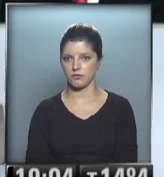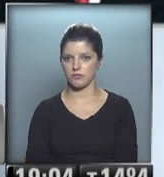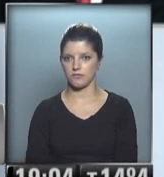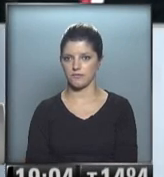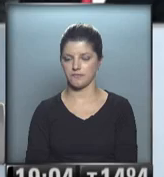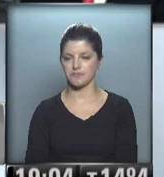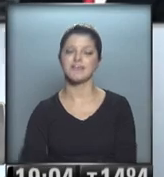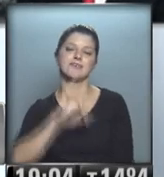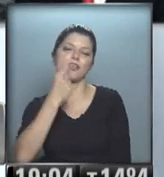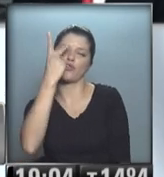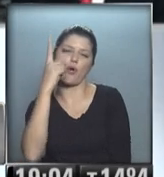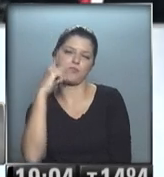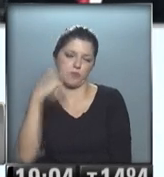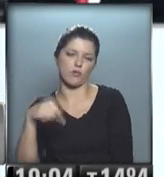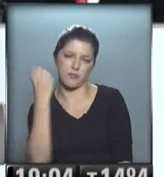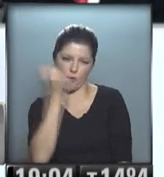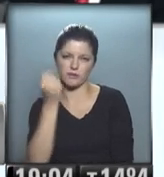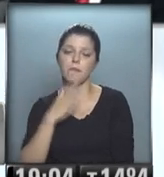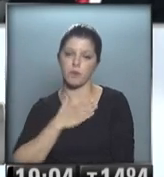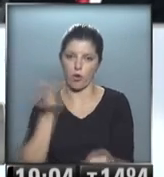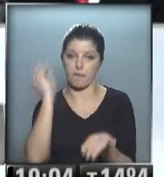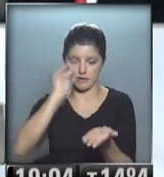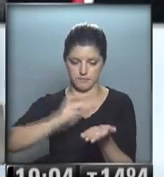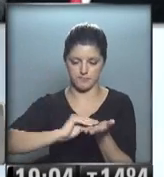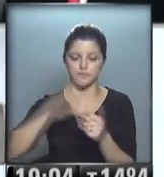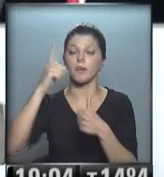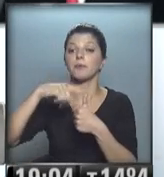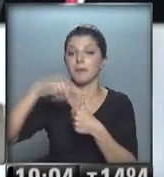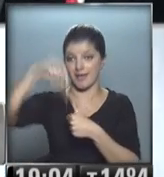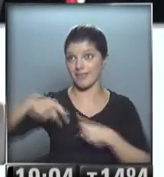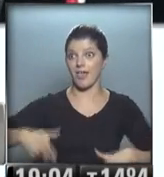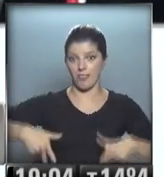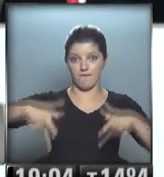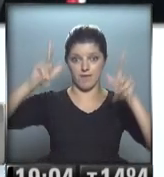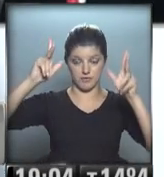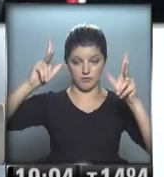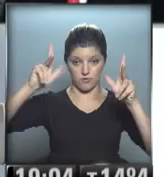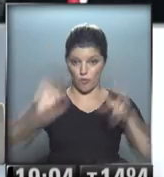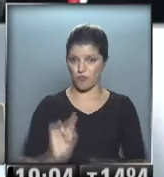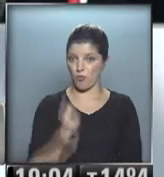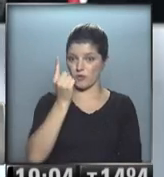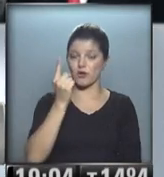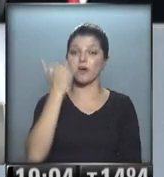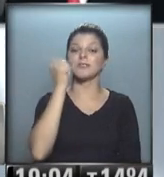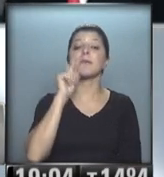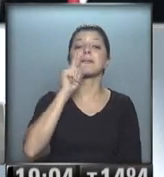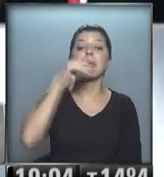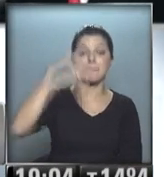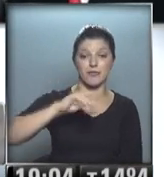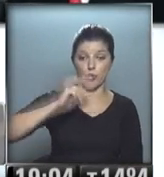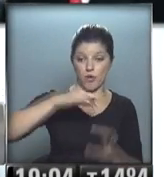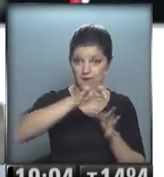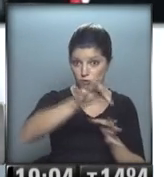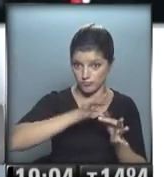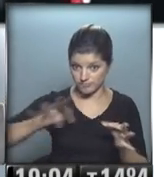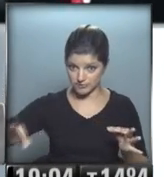Presidenta, sí, agregar dos cositas me parece muy importante. La primera, que este edificio único en su tipo, estos 6.000 metros cuadrados cubiertos, están